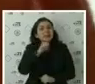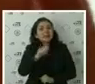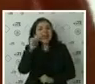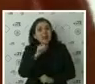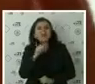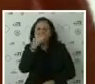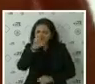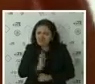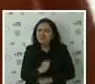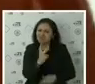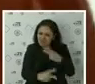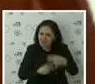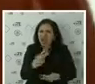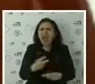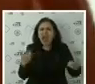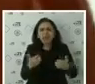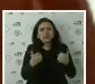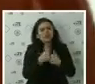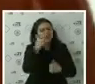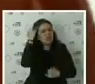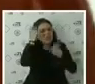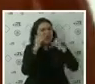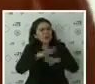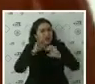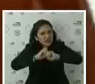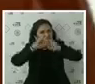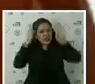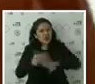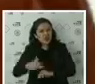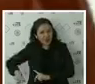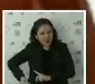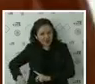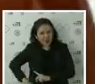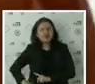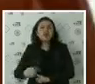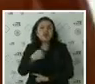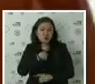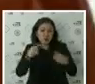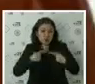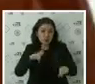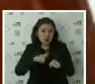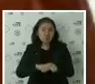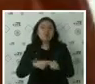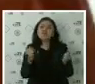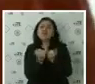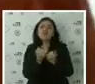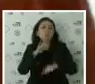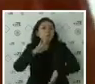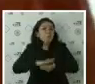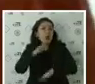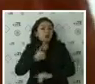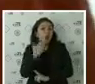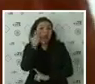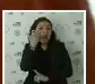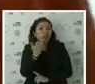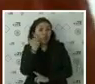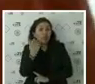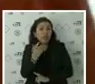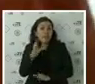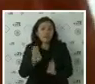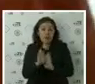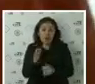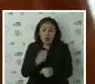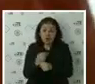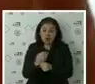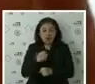siempre dispuesta también y con posicionamientos muy claros y muy interesantes. Y yo la verdad es que no quisiera hacer mayor abuso de la voz que me